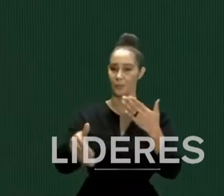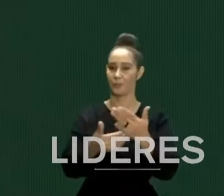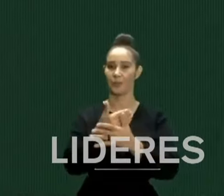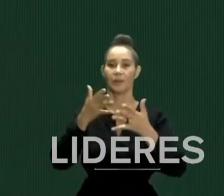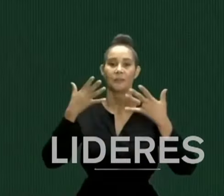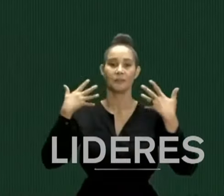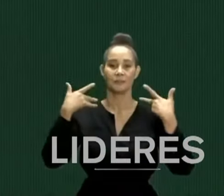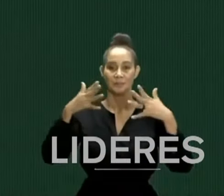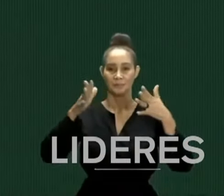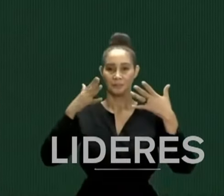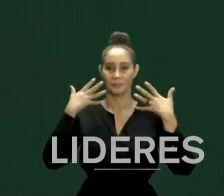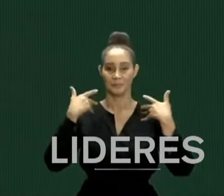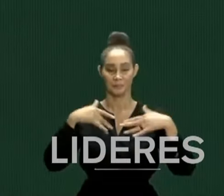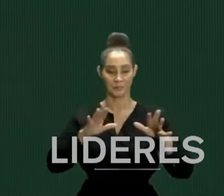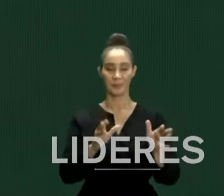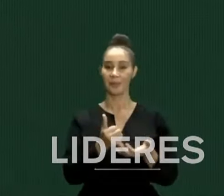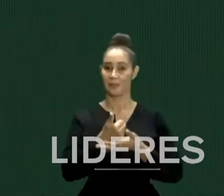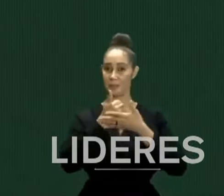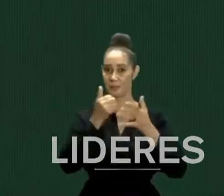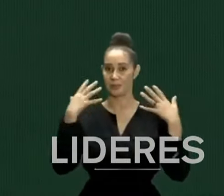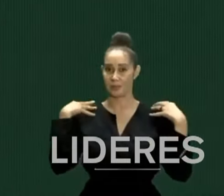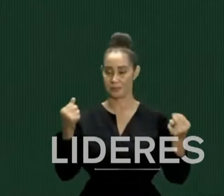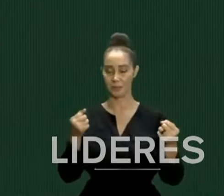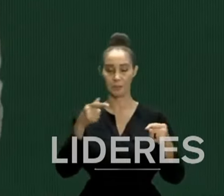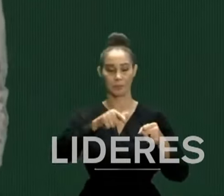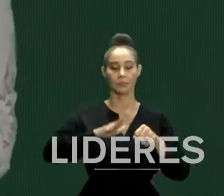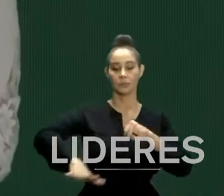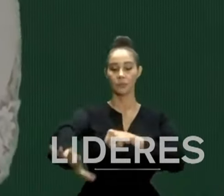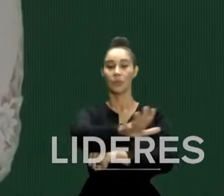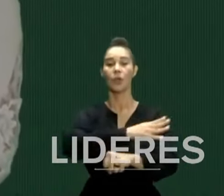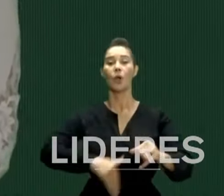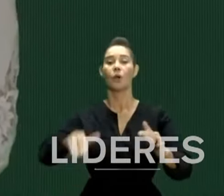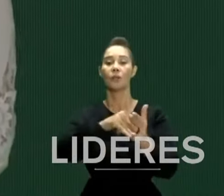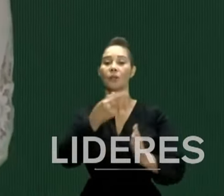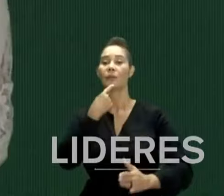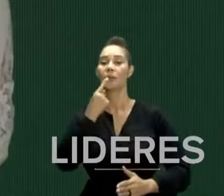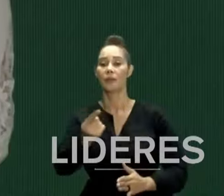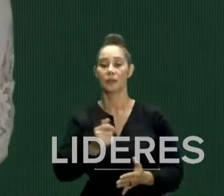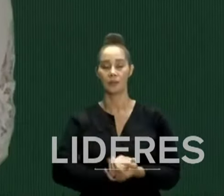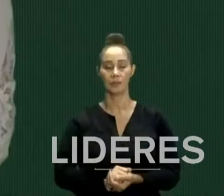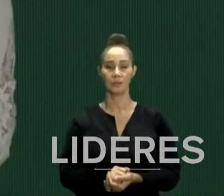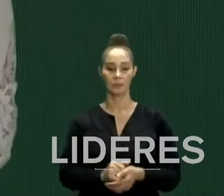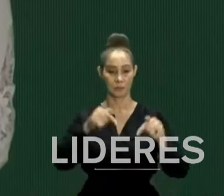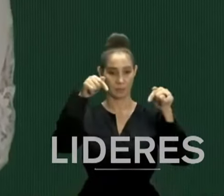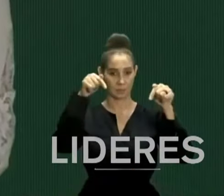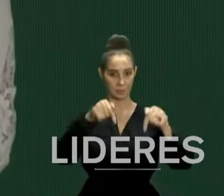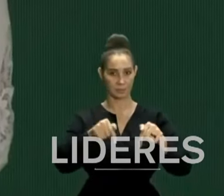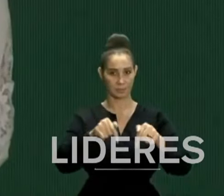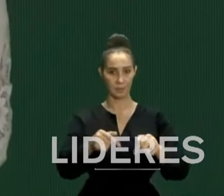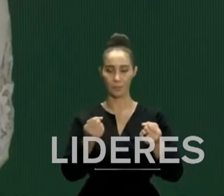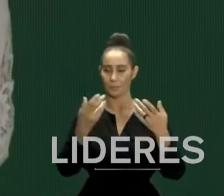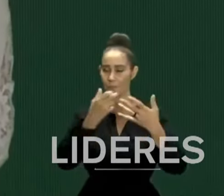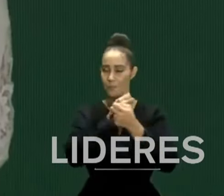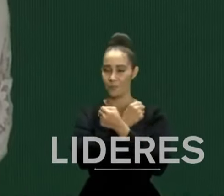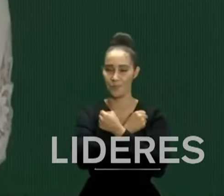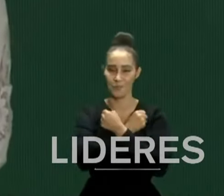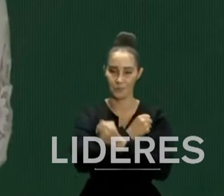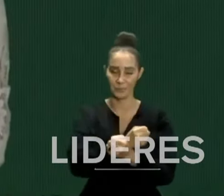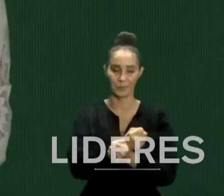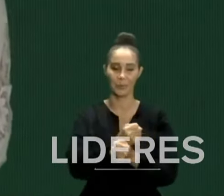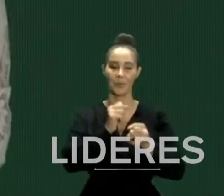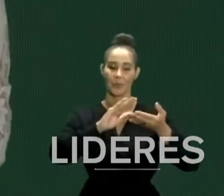la ciudad. Pero aquí, en todo este entorno, vuelvo y digo que lo que hay es enorme amor por